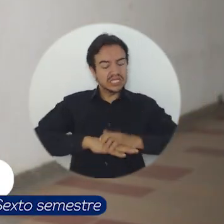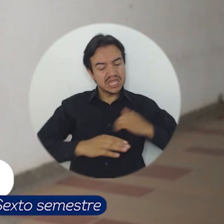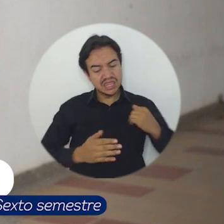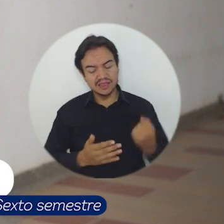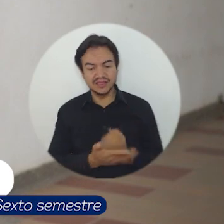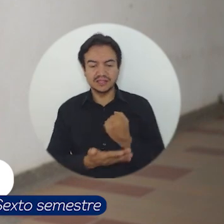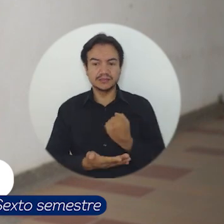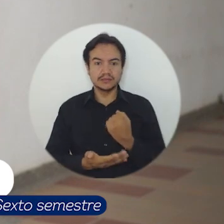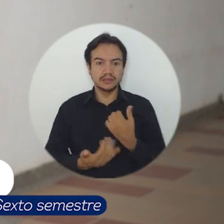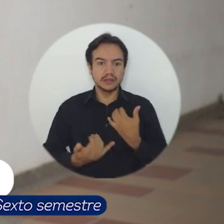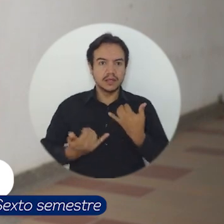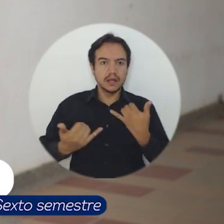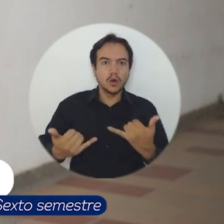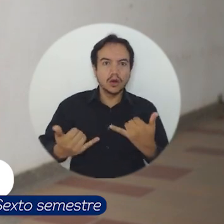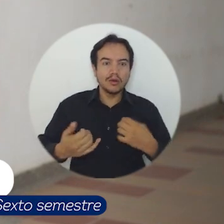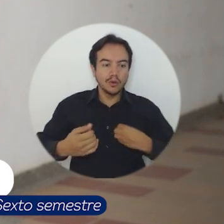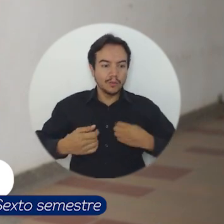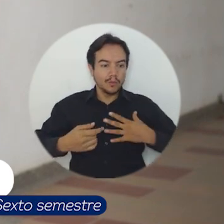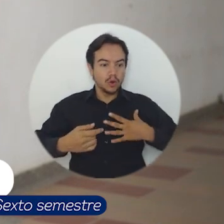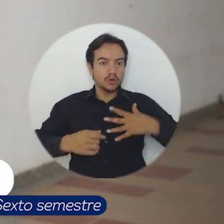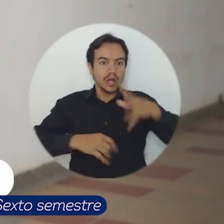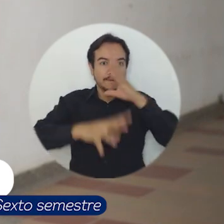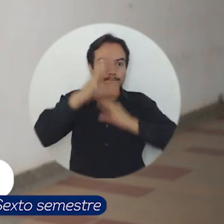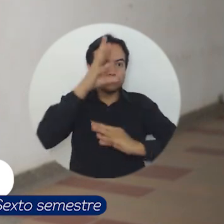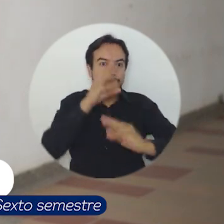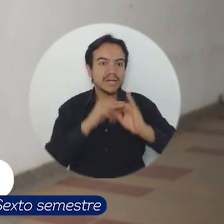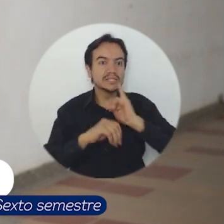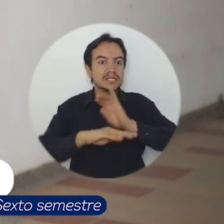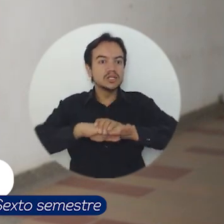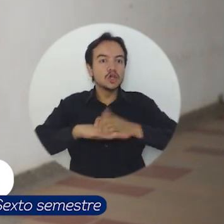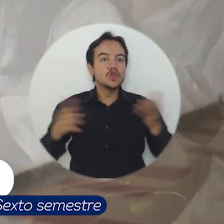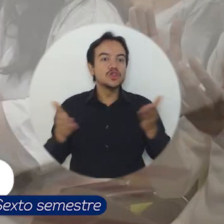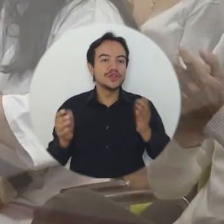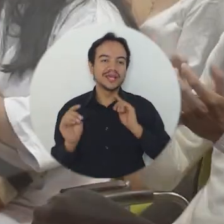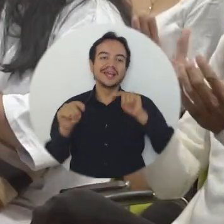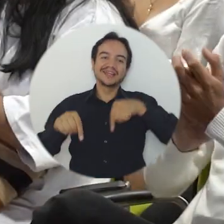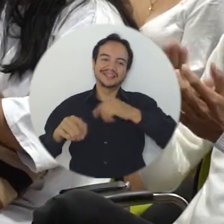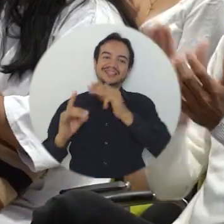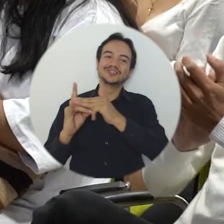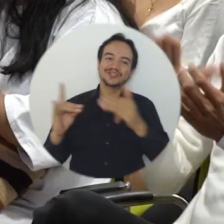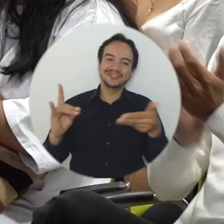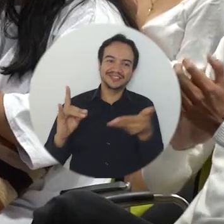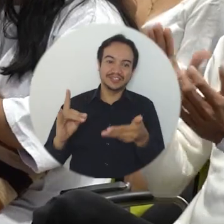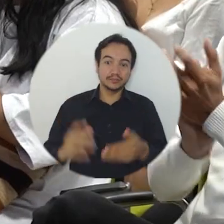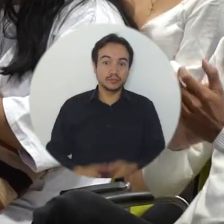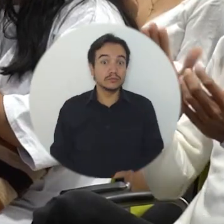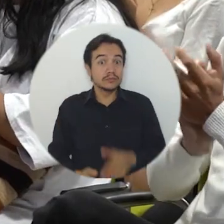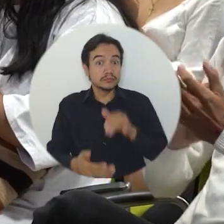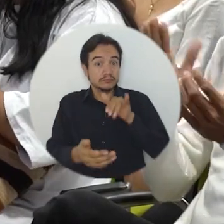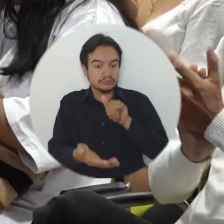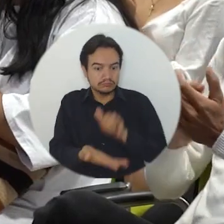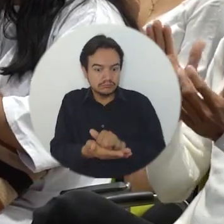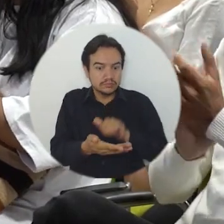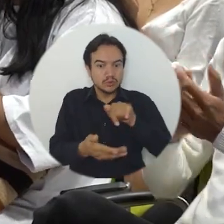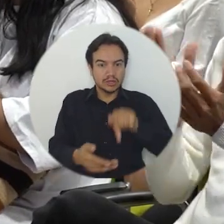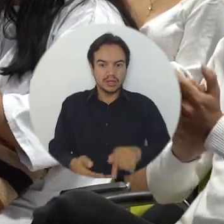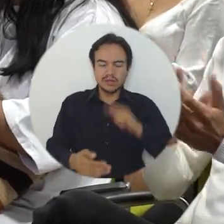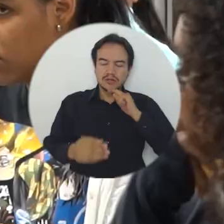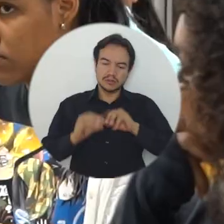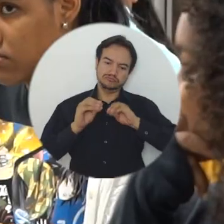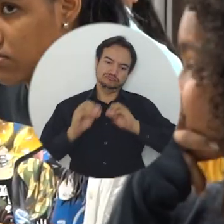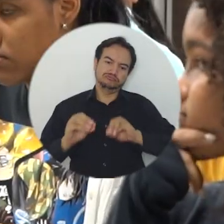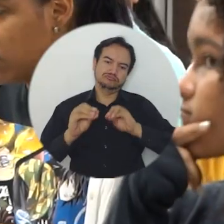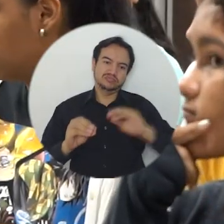la oportunidad de hablar inglés, pudieron y consiguieron hablar inglés aquí dentro de la Universidad del Magdalena. Como parte